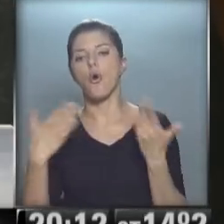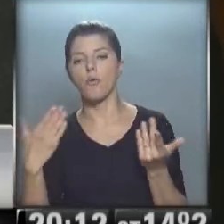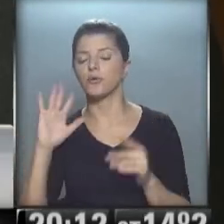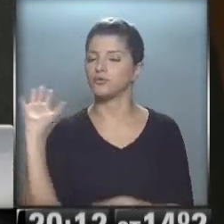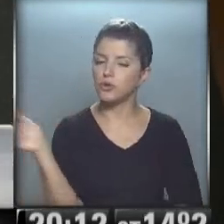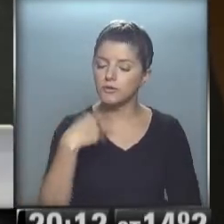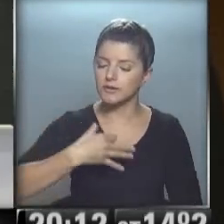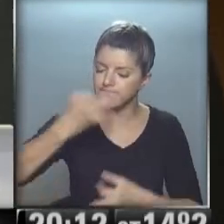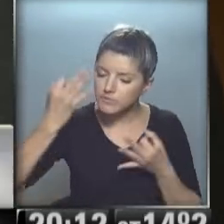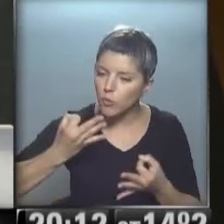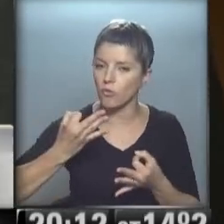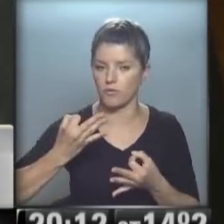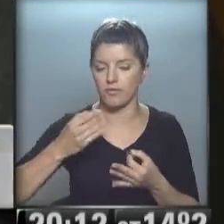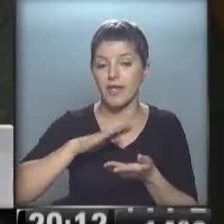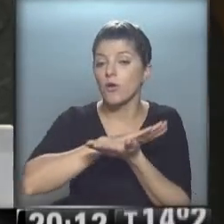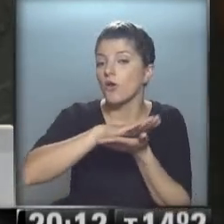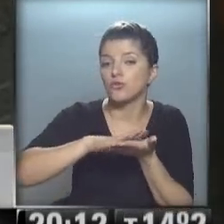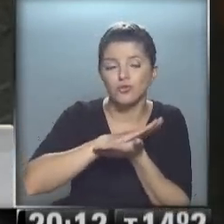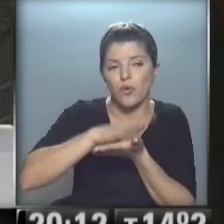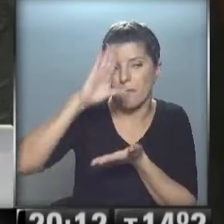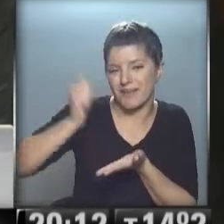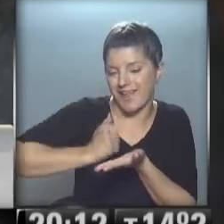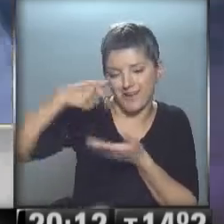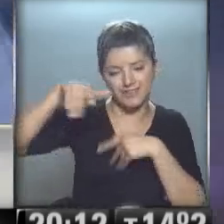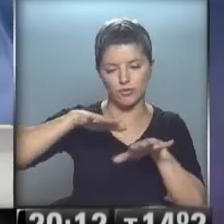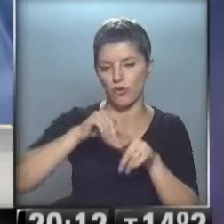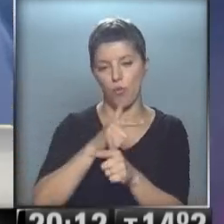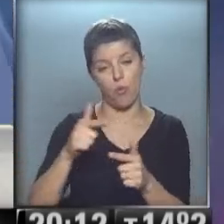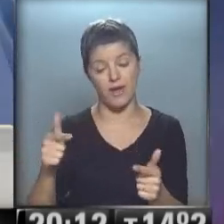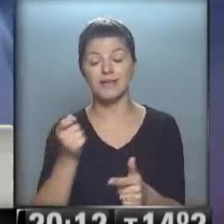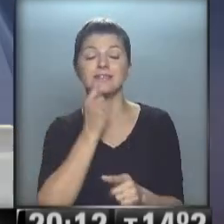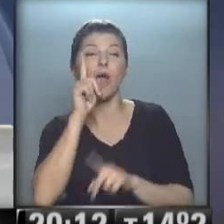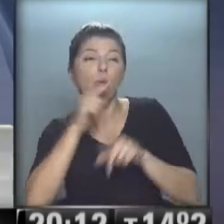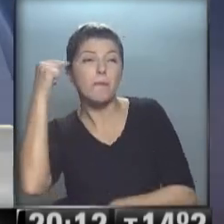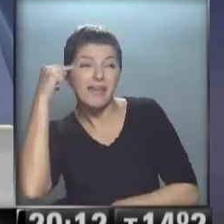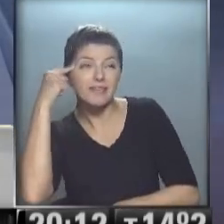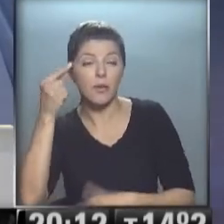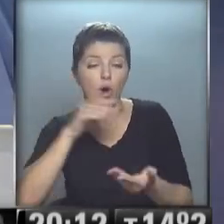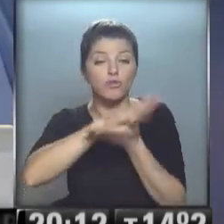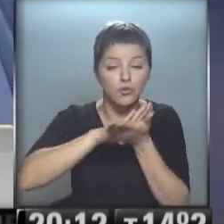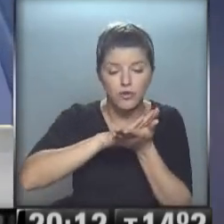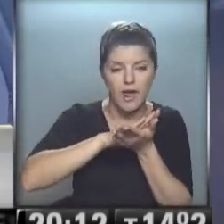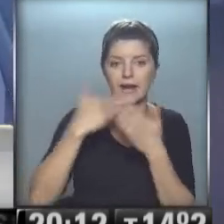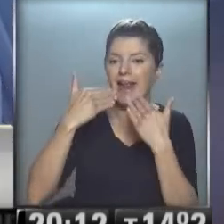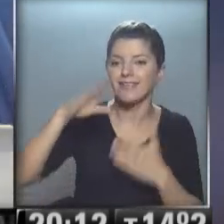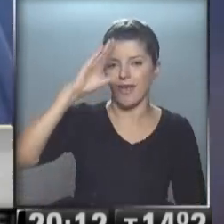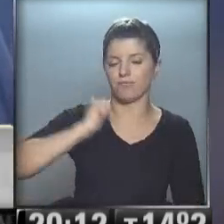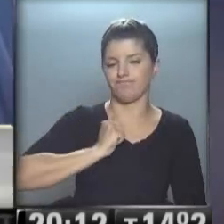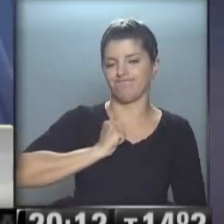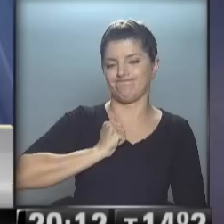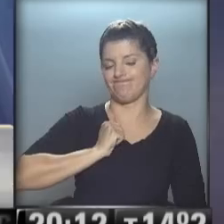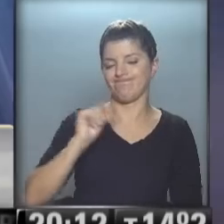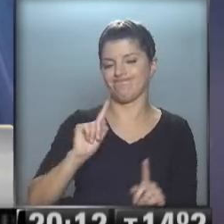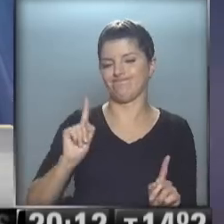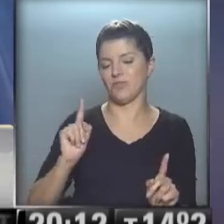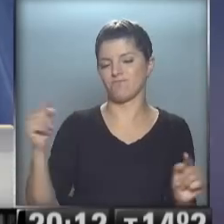profunda de que no hay una solución militar para el conflicto. El que piensa que se puede resolver militarmente no viene y no